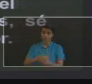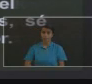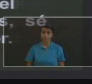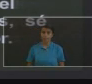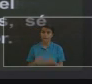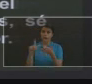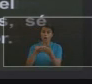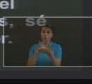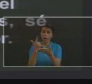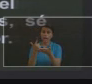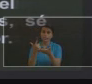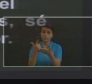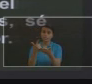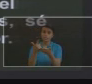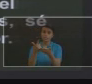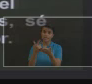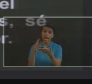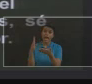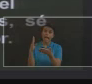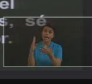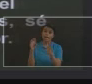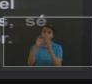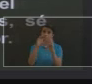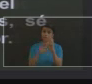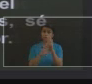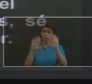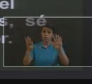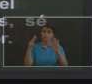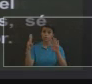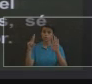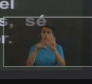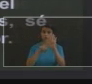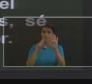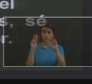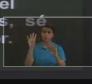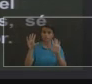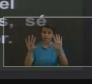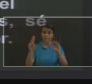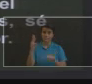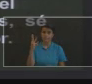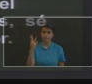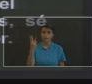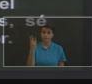Lucas capítulo 18 verso 13 dice, hablando: